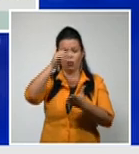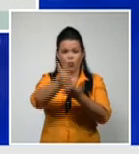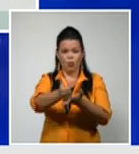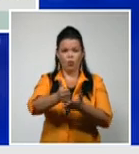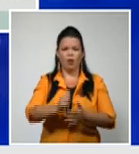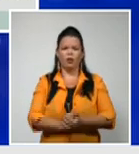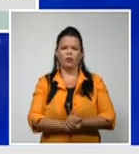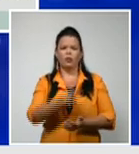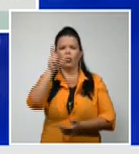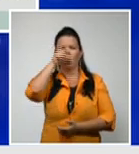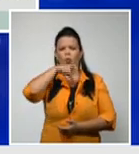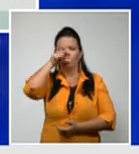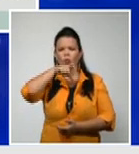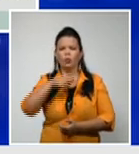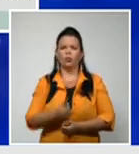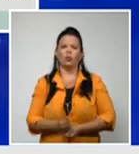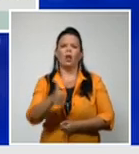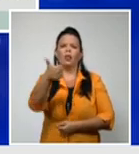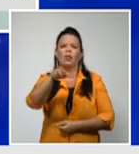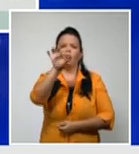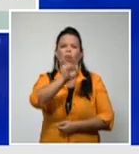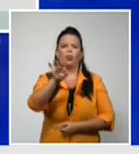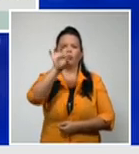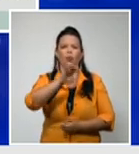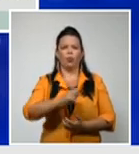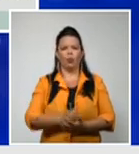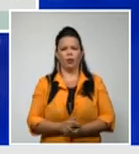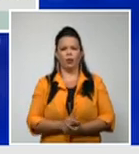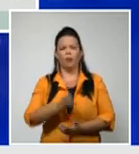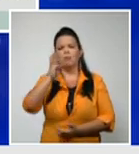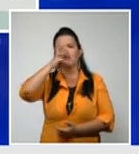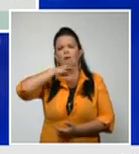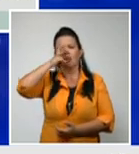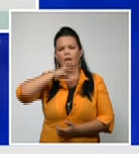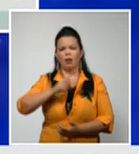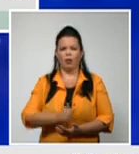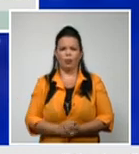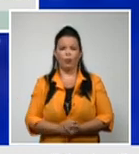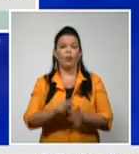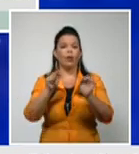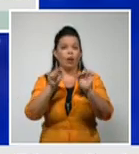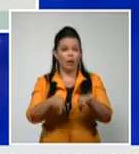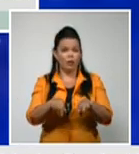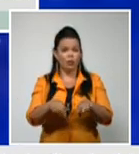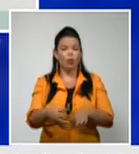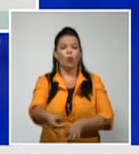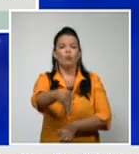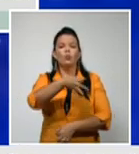Cotorro, 10 de octubre y Marianao. Son los municipios que aportan